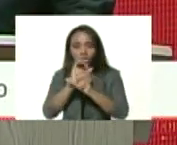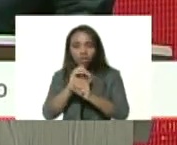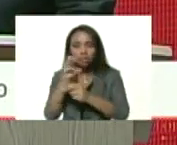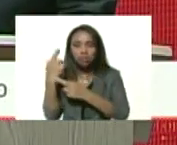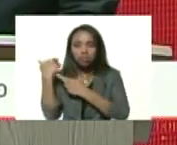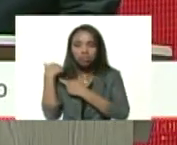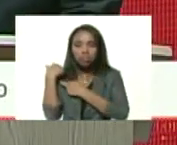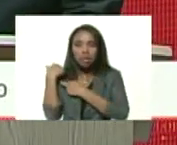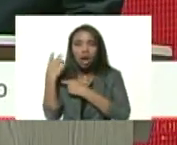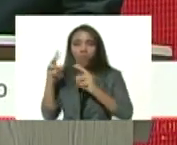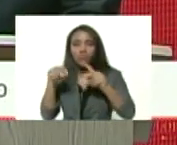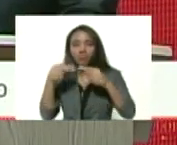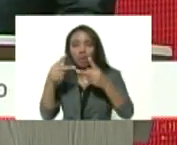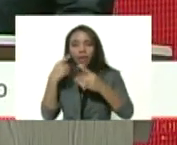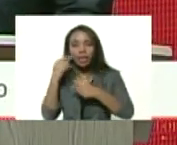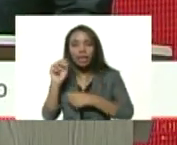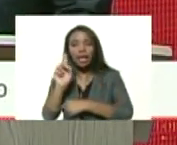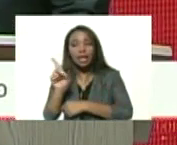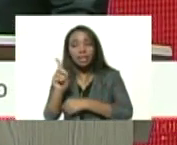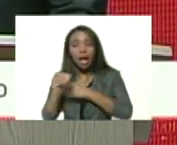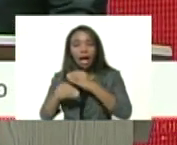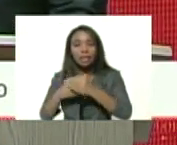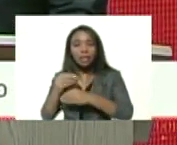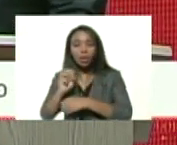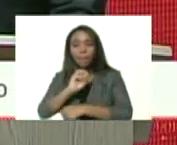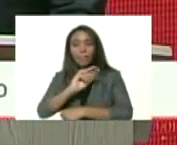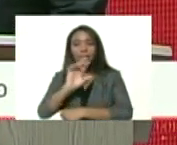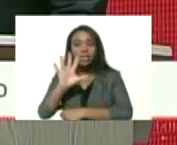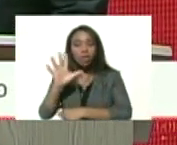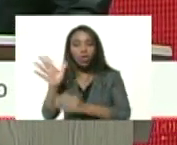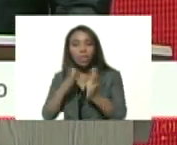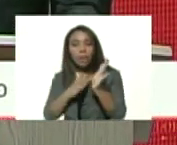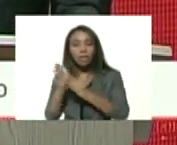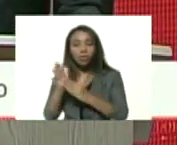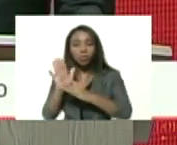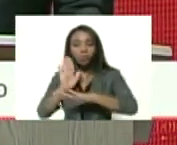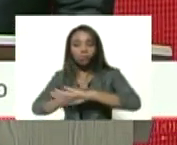luna nueva, que estaba entre el 23 y el 25 de marzo, pues